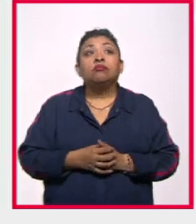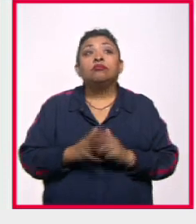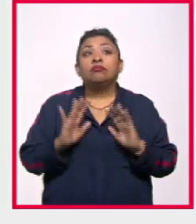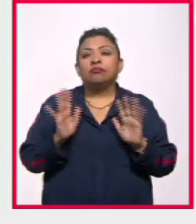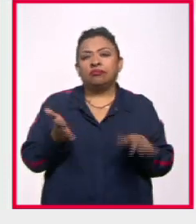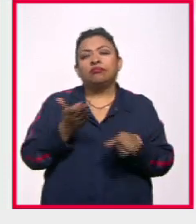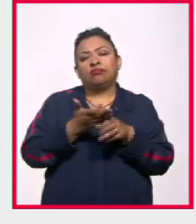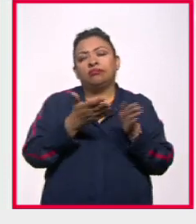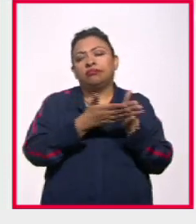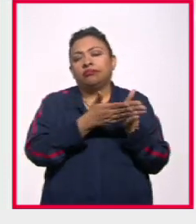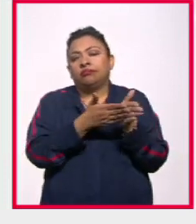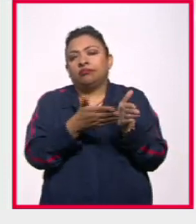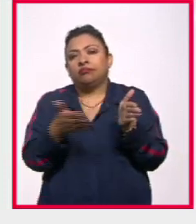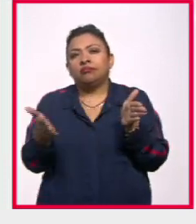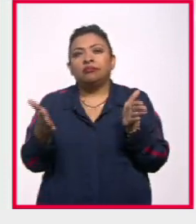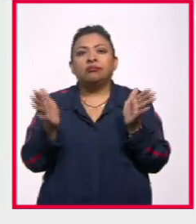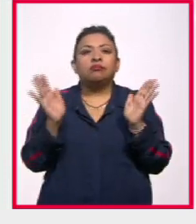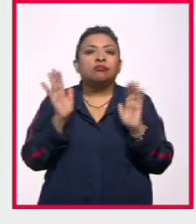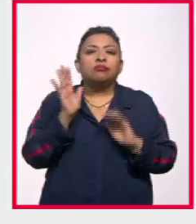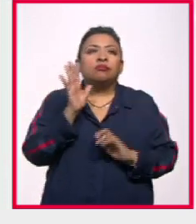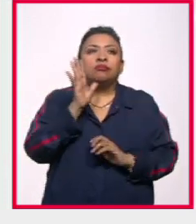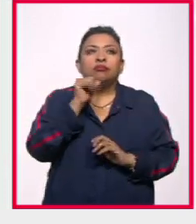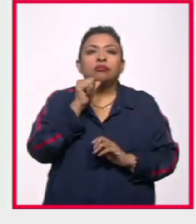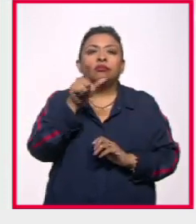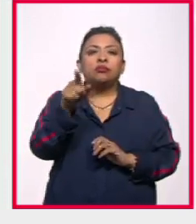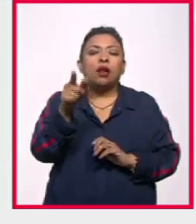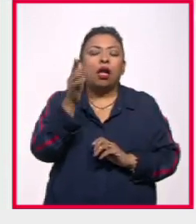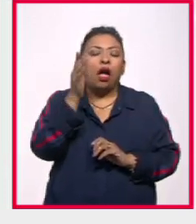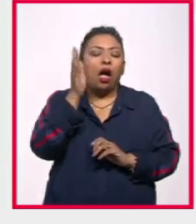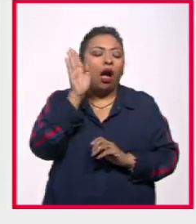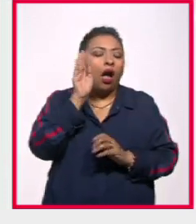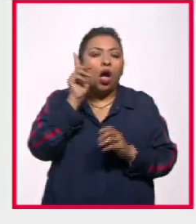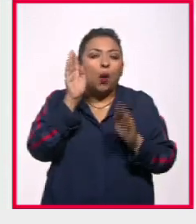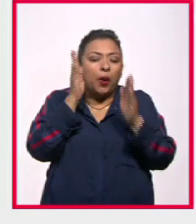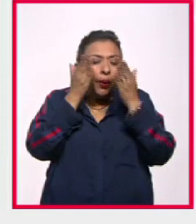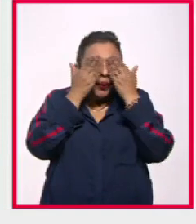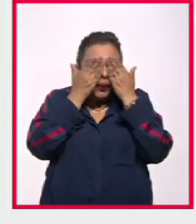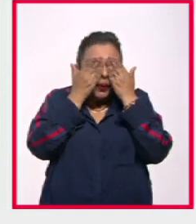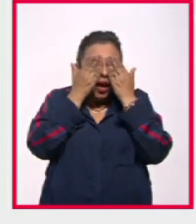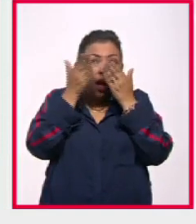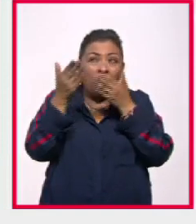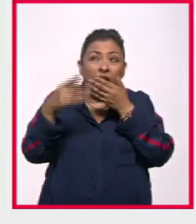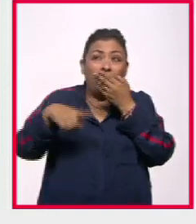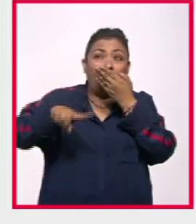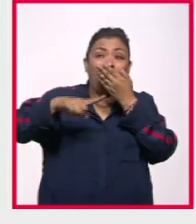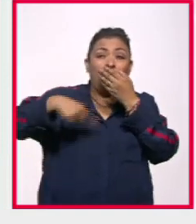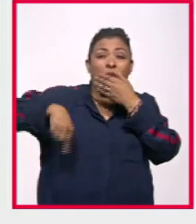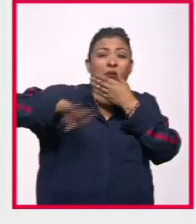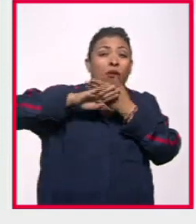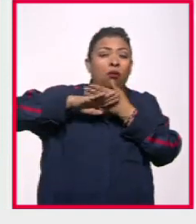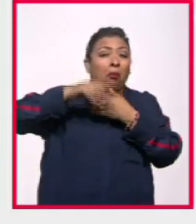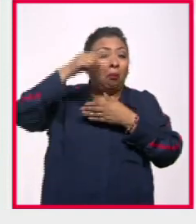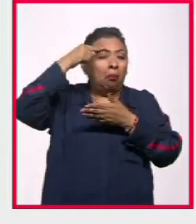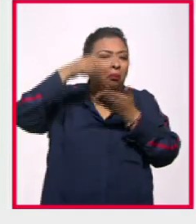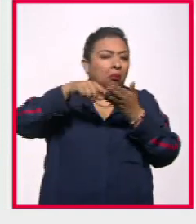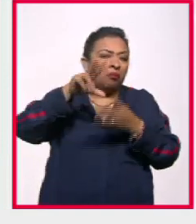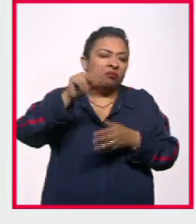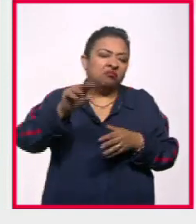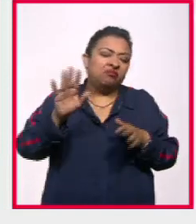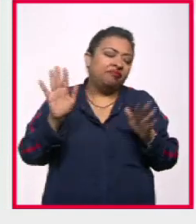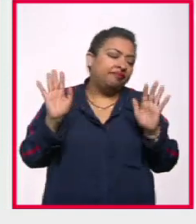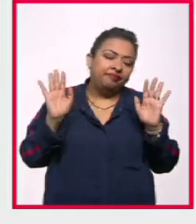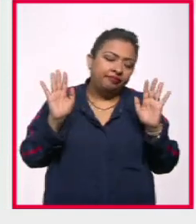en una época en la cual no le puedes tapar el ojo al toro y creer que no te va a pegar, entonces pues creo que nos está